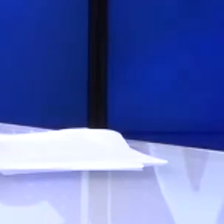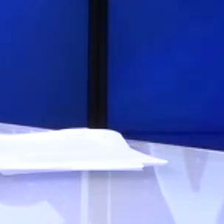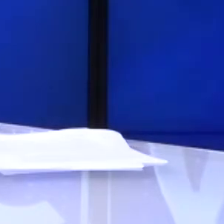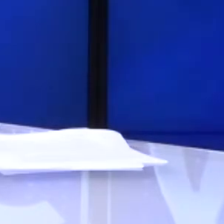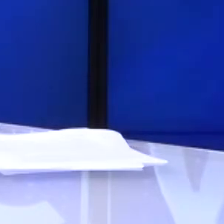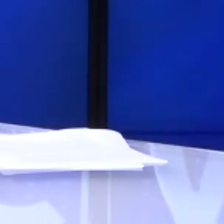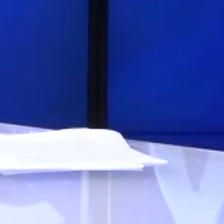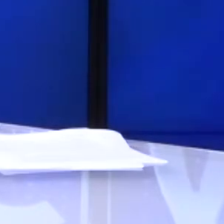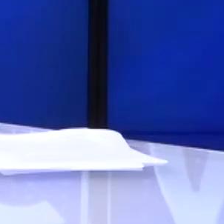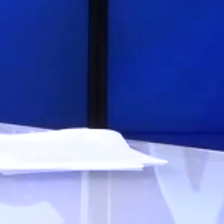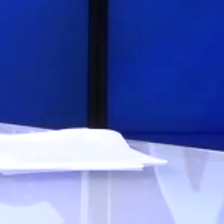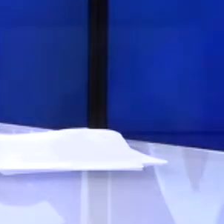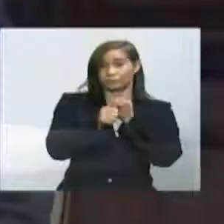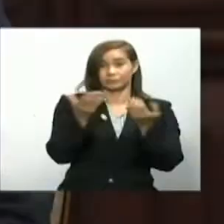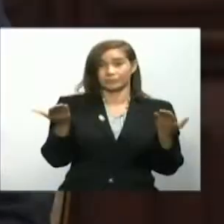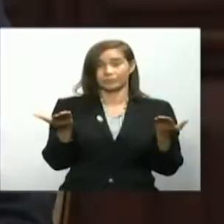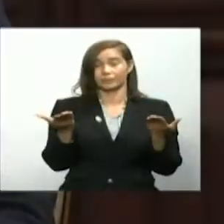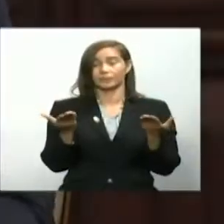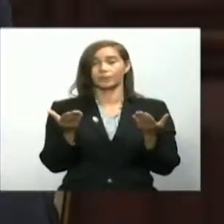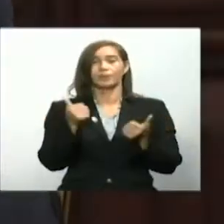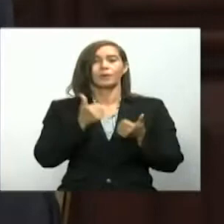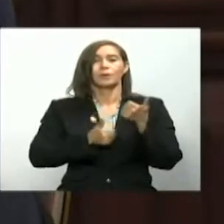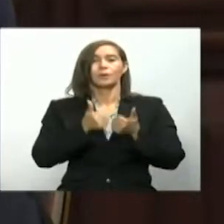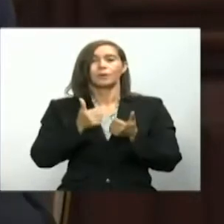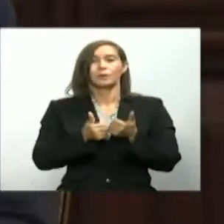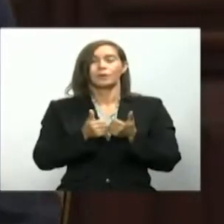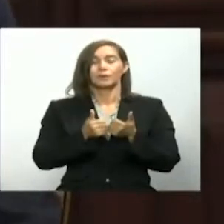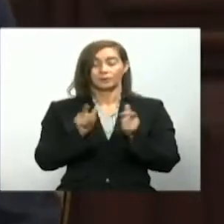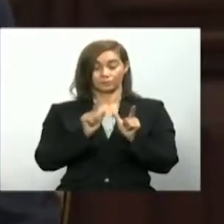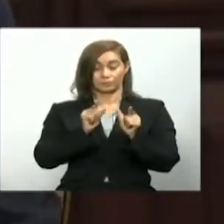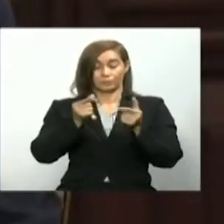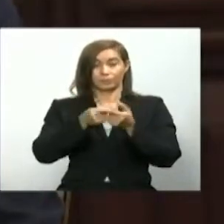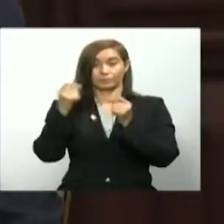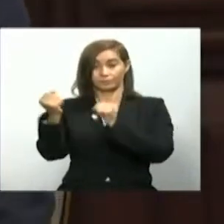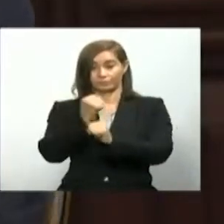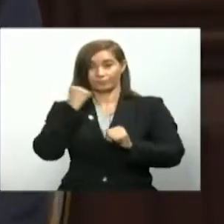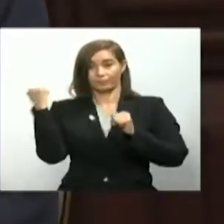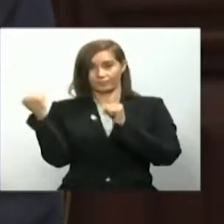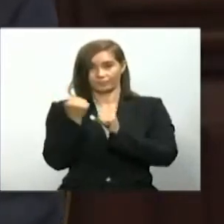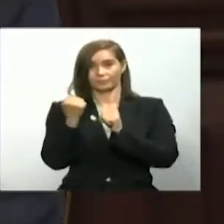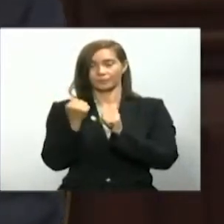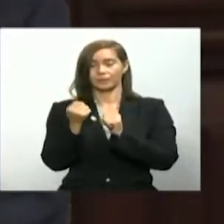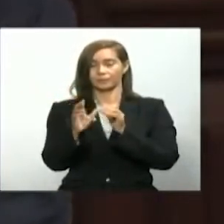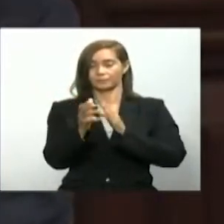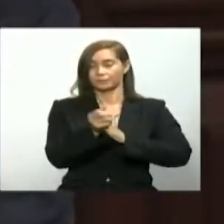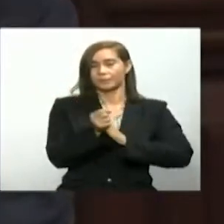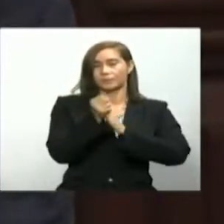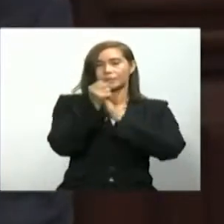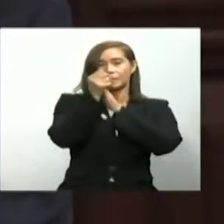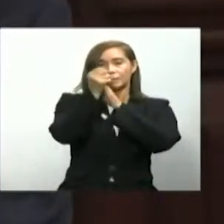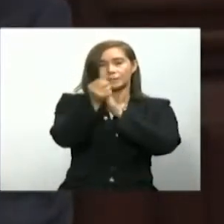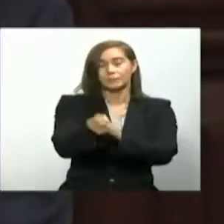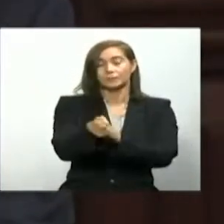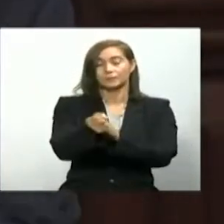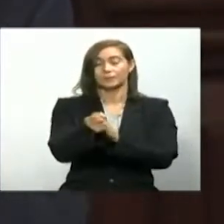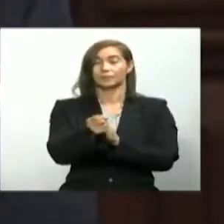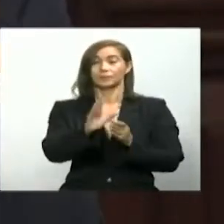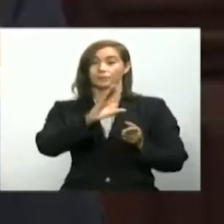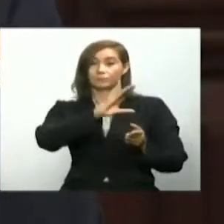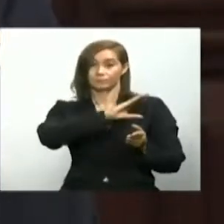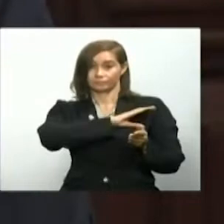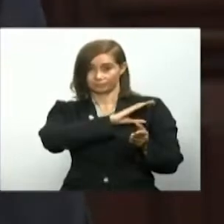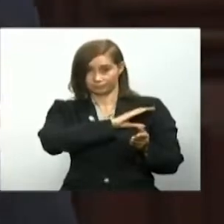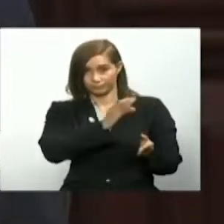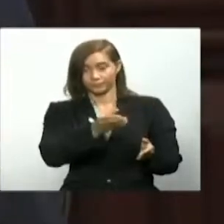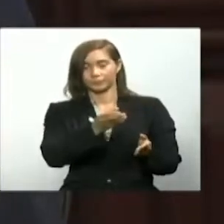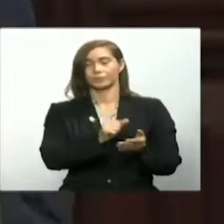de los destacamentos del país el mandatario anunció que ya han dispuesto una gran transformación de la policía nacional durante la primera fase